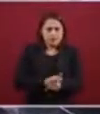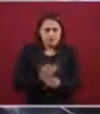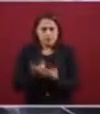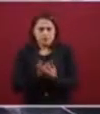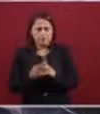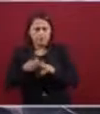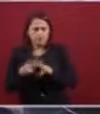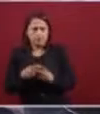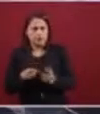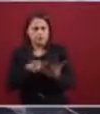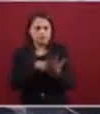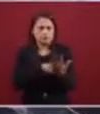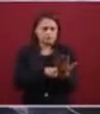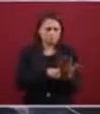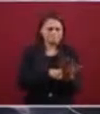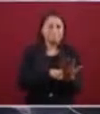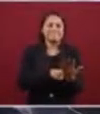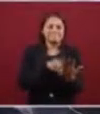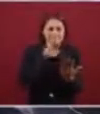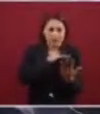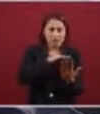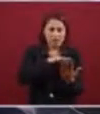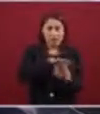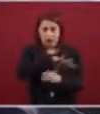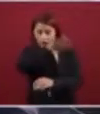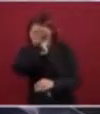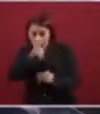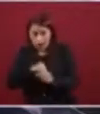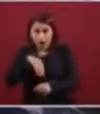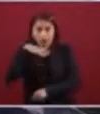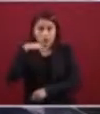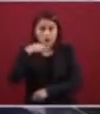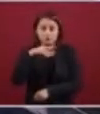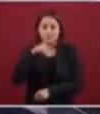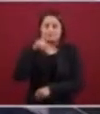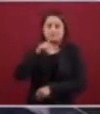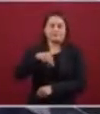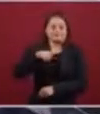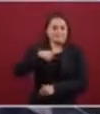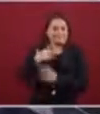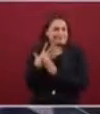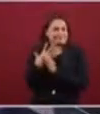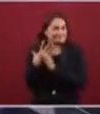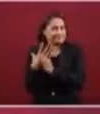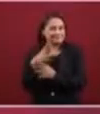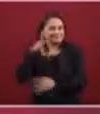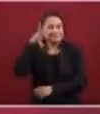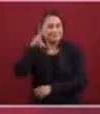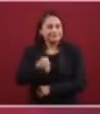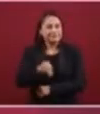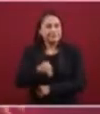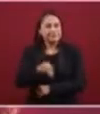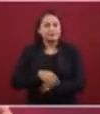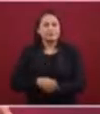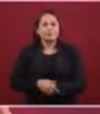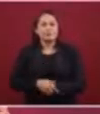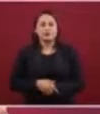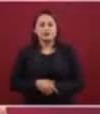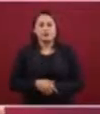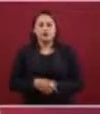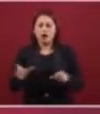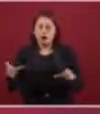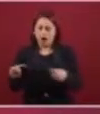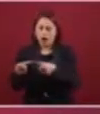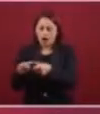todos obedecen a corrupción, nunca lo he dicho, jamás. Eso es falso. O sea, hay una camarilla muy pequeña